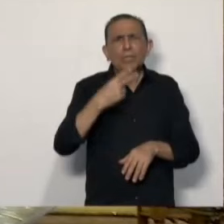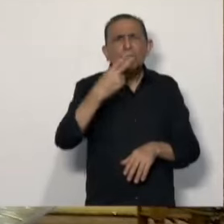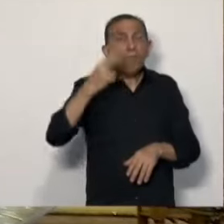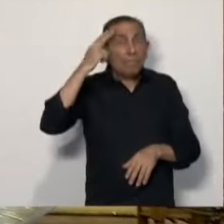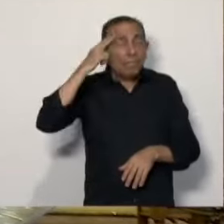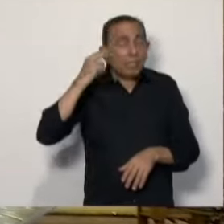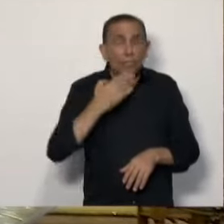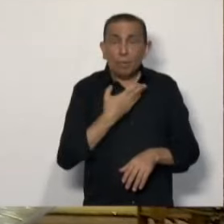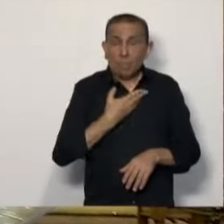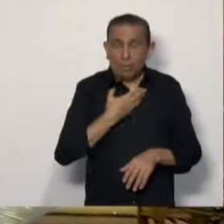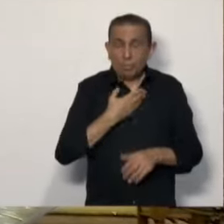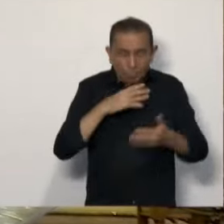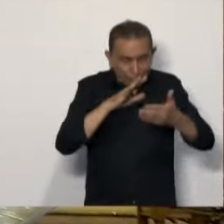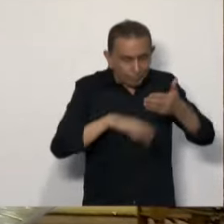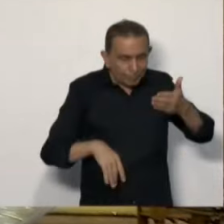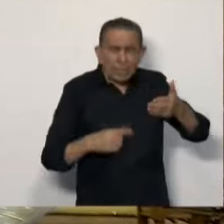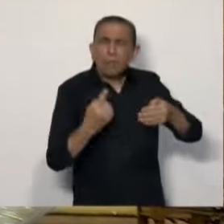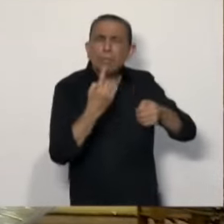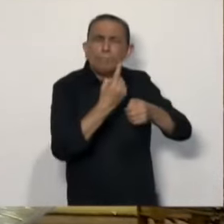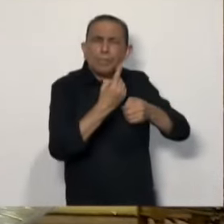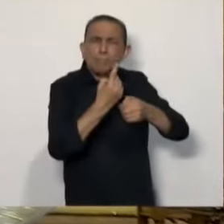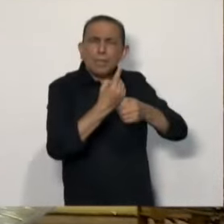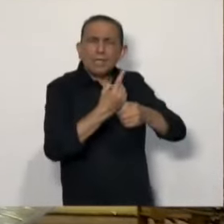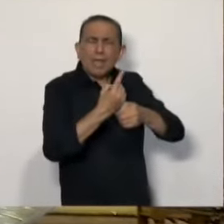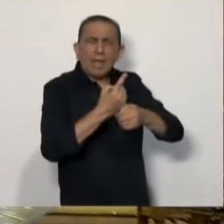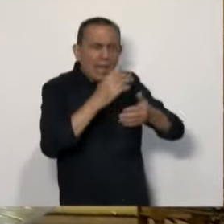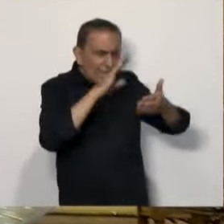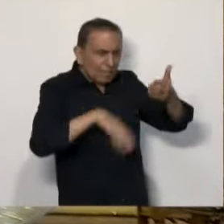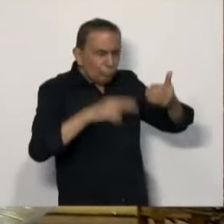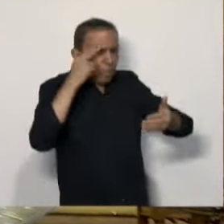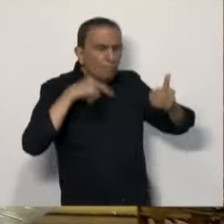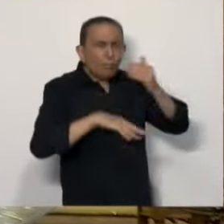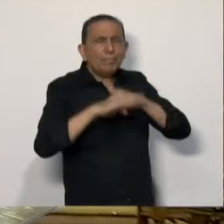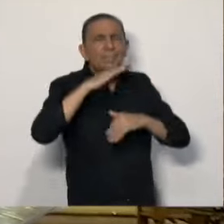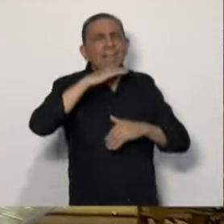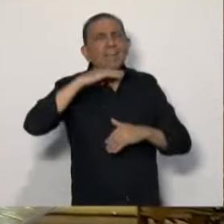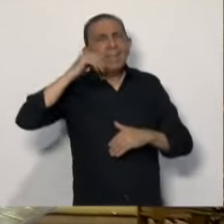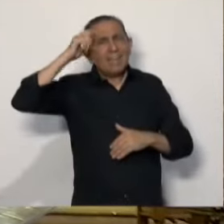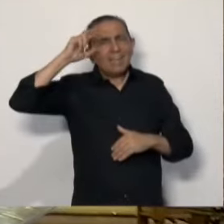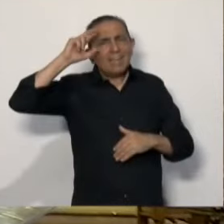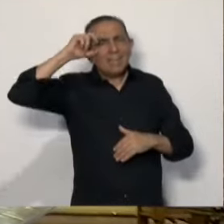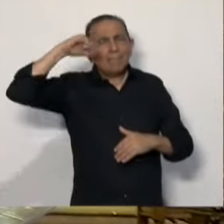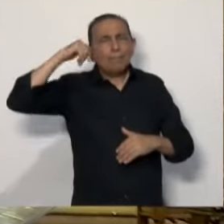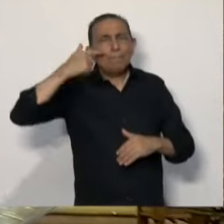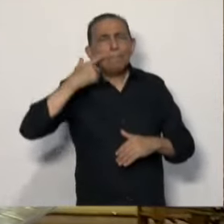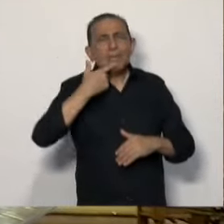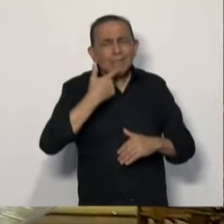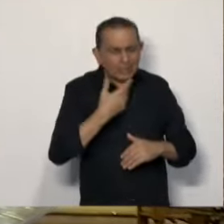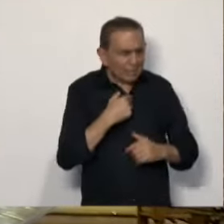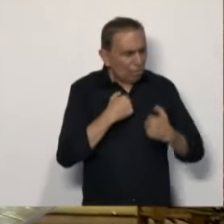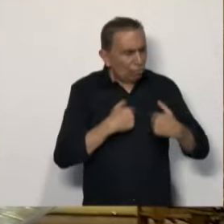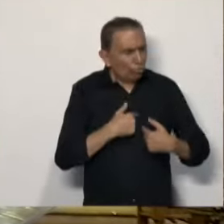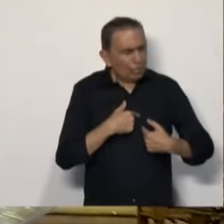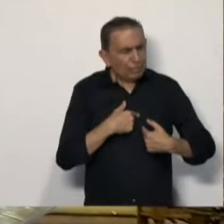donde decía la primera lectura del profeta Jeremías: «Nada más tortuoso que el corazón del hombre,